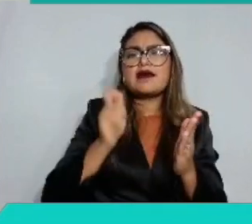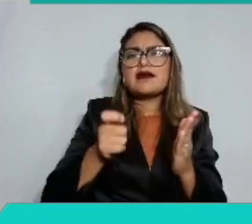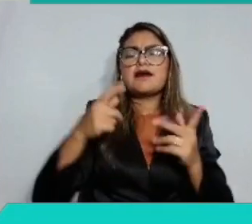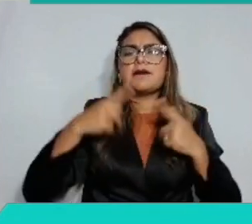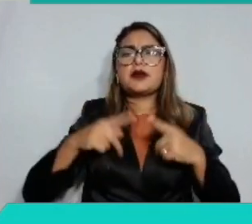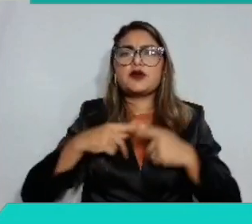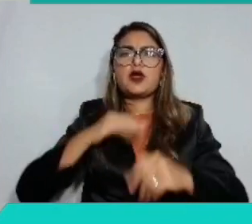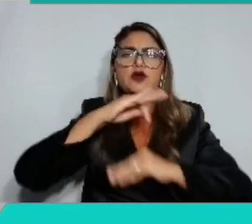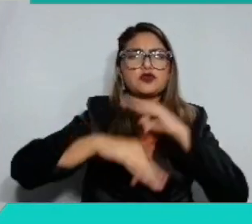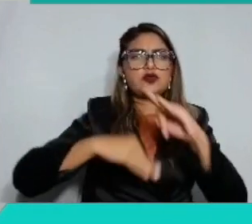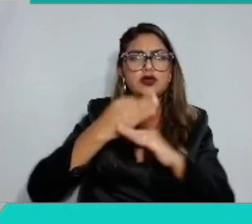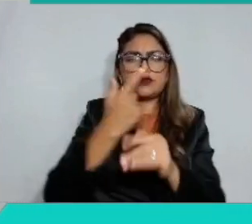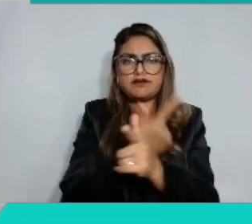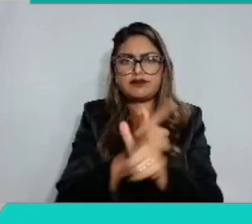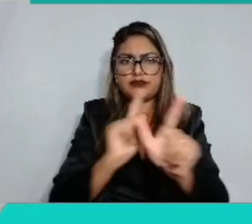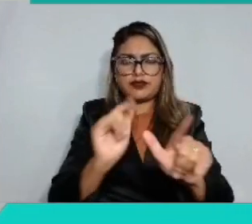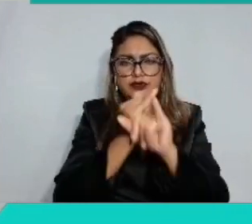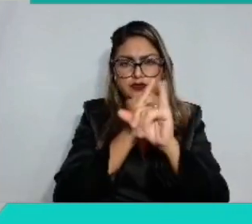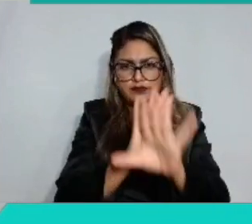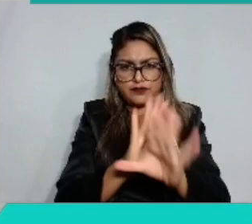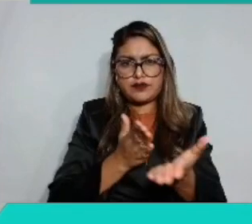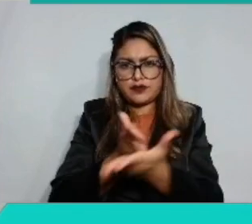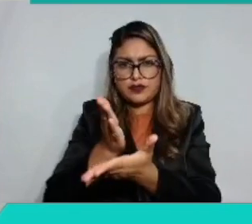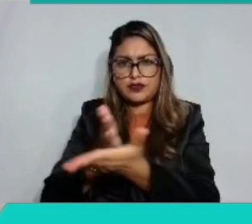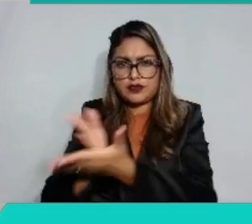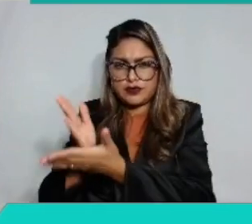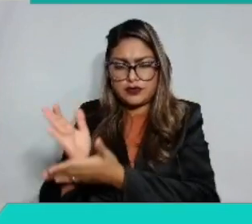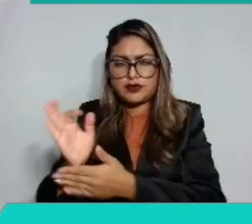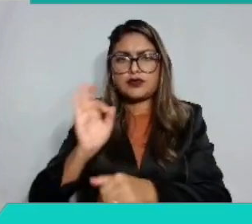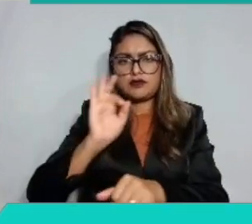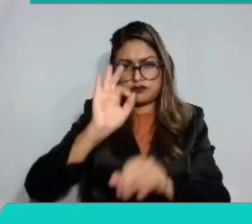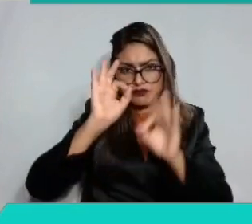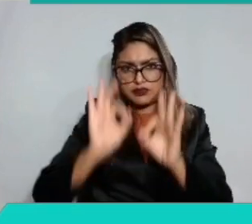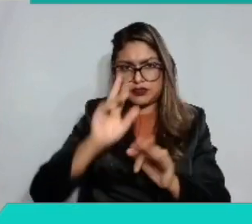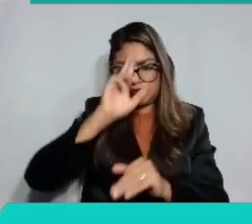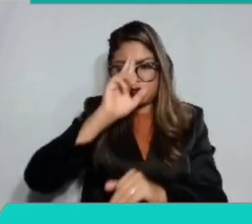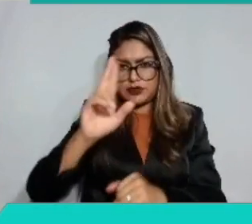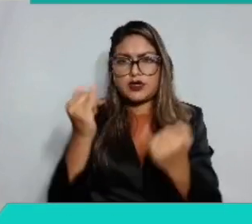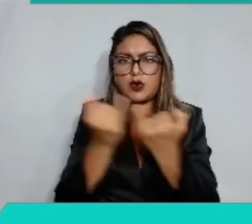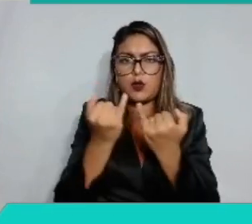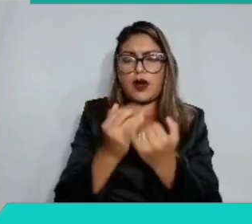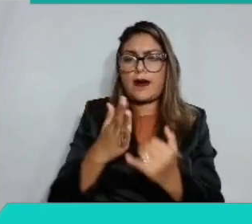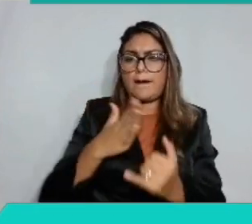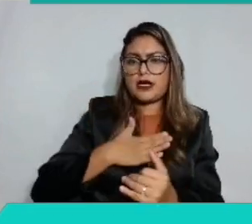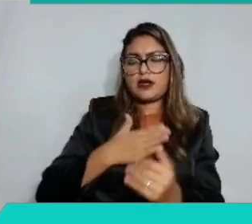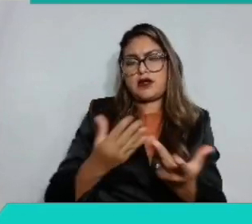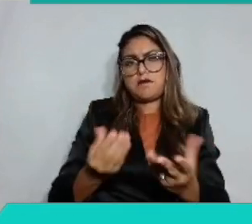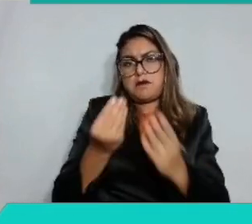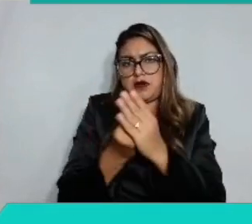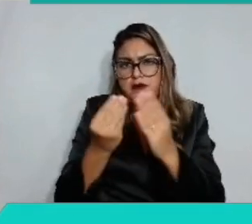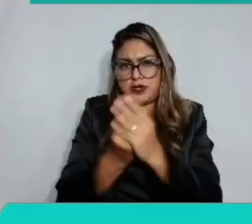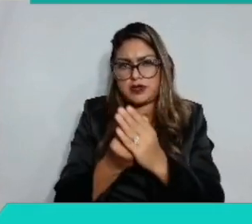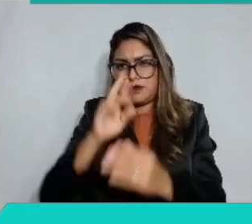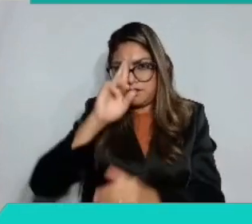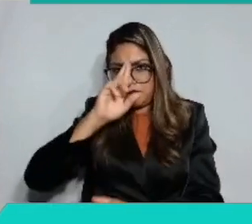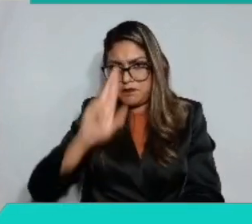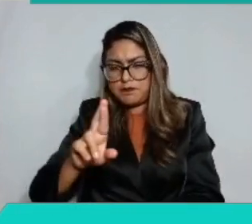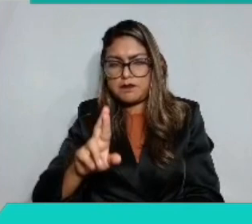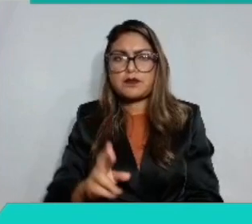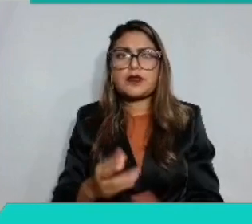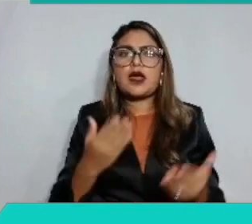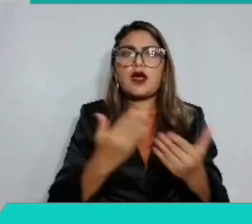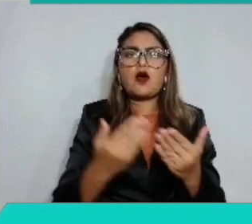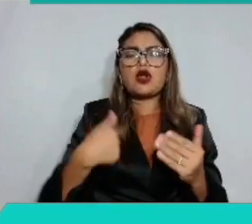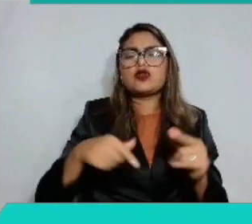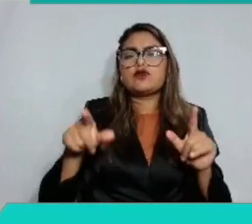informativas y la protección de nuestra privacidad para concluir quiero comentar que